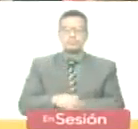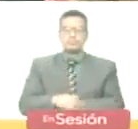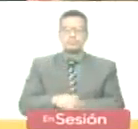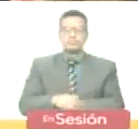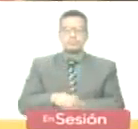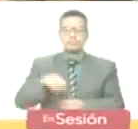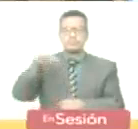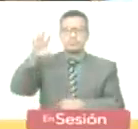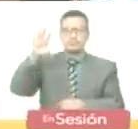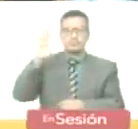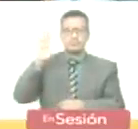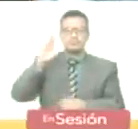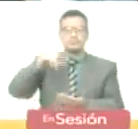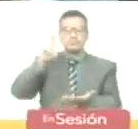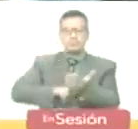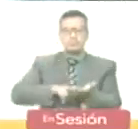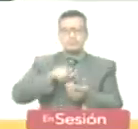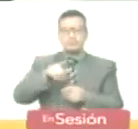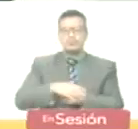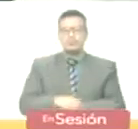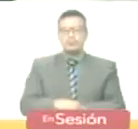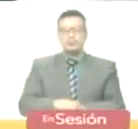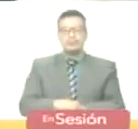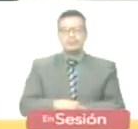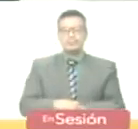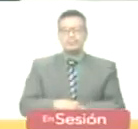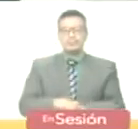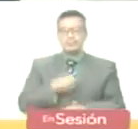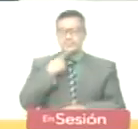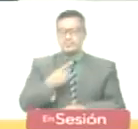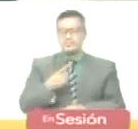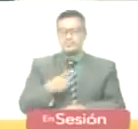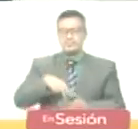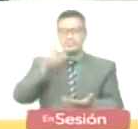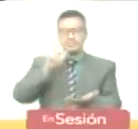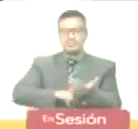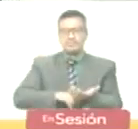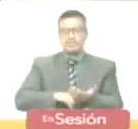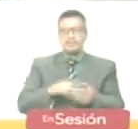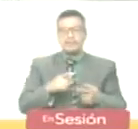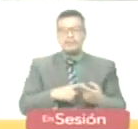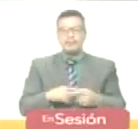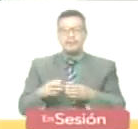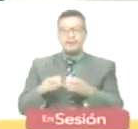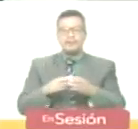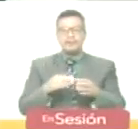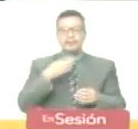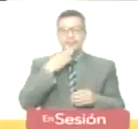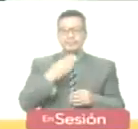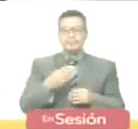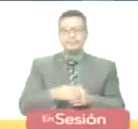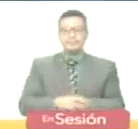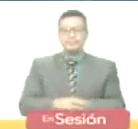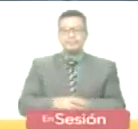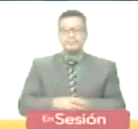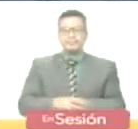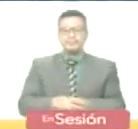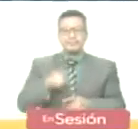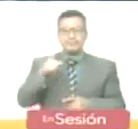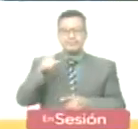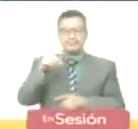Queda aprobado. Se declara entonces aprobada la autorización solicitada por el